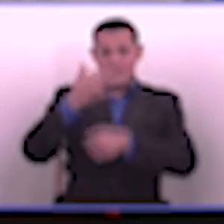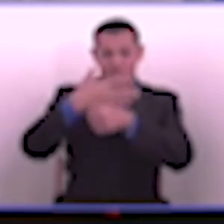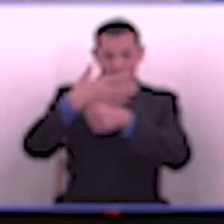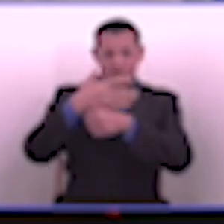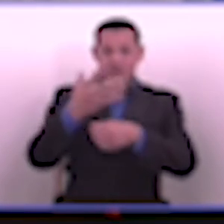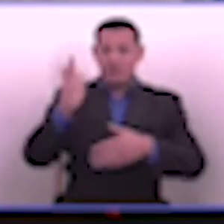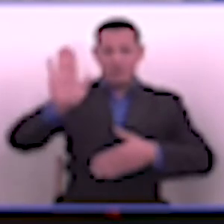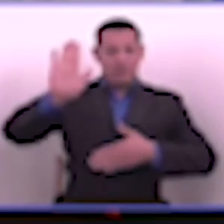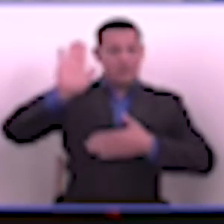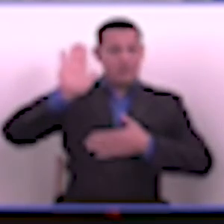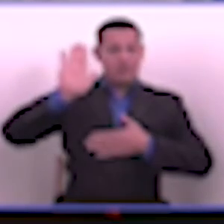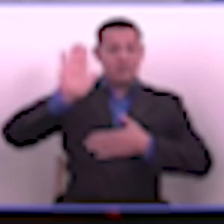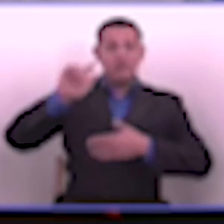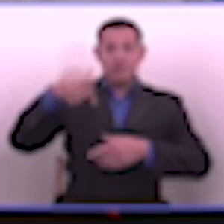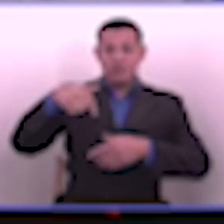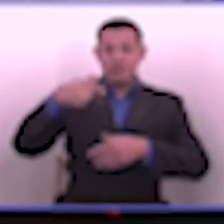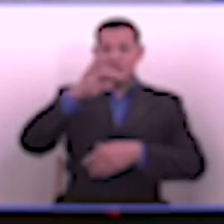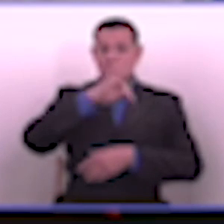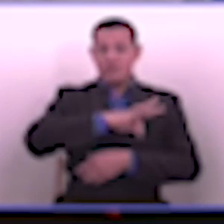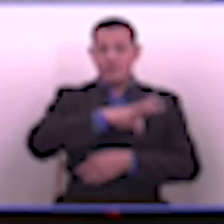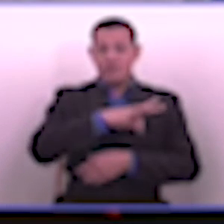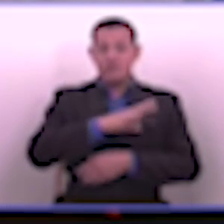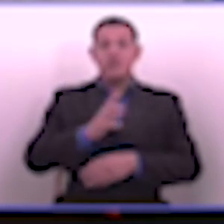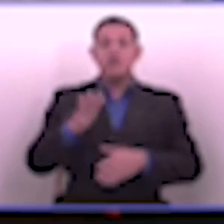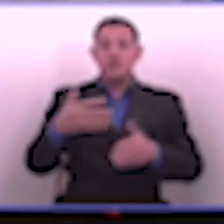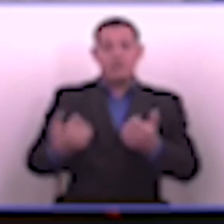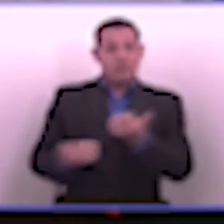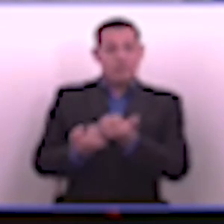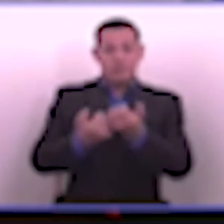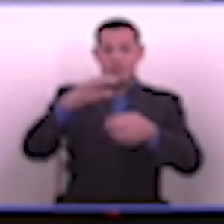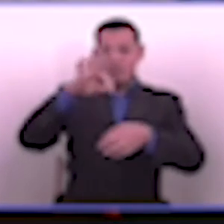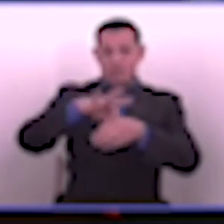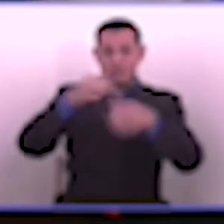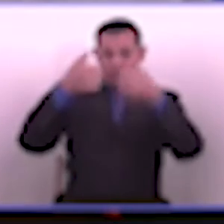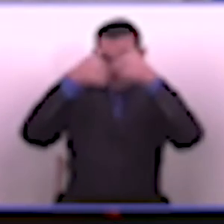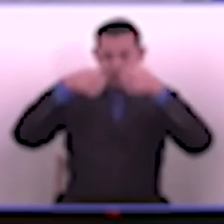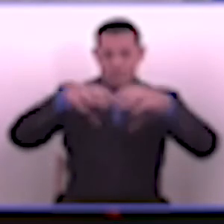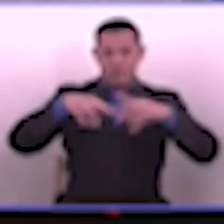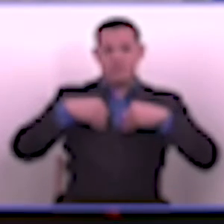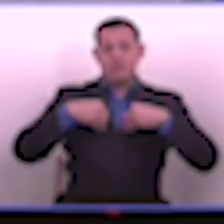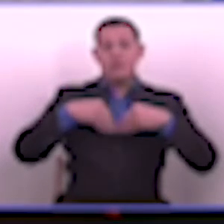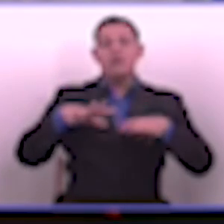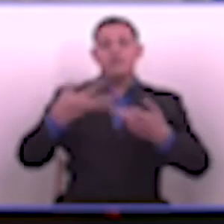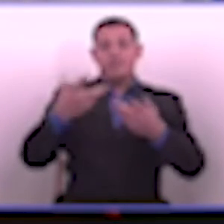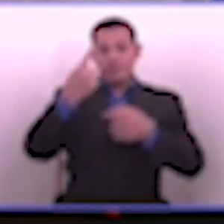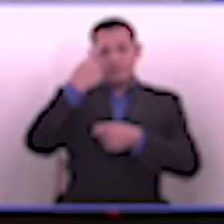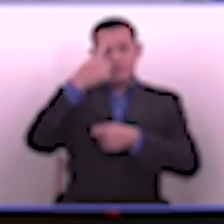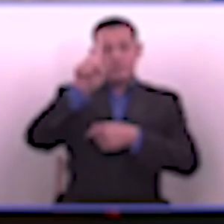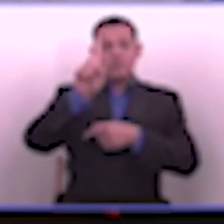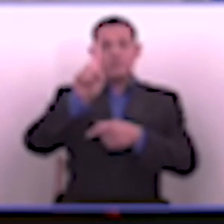comprometidos con este beneficio y vamos a votar a favor de esta iniciativa